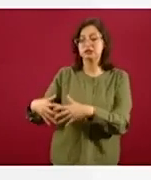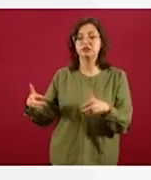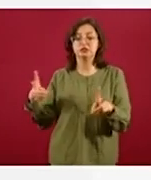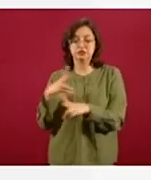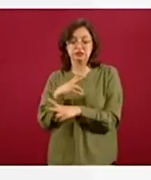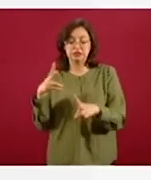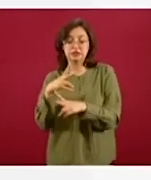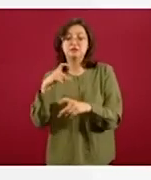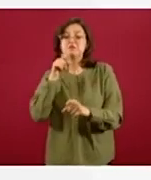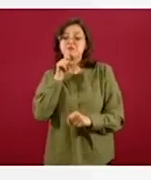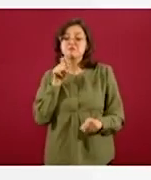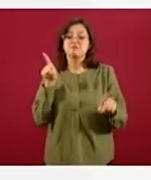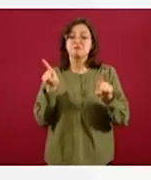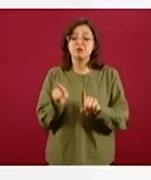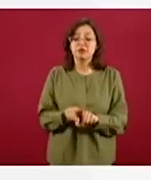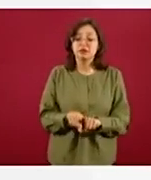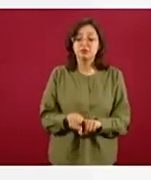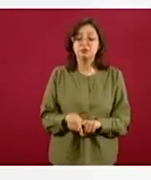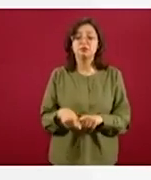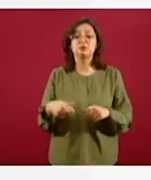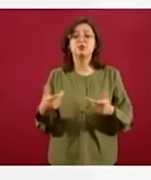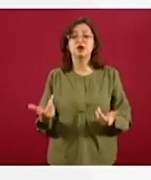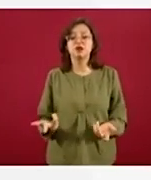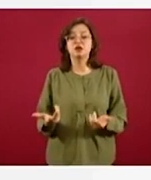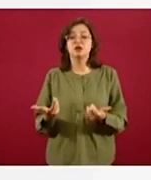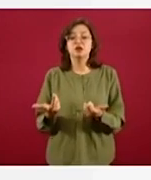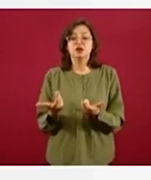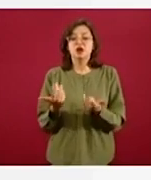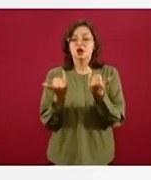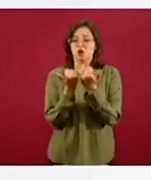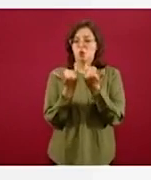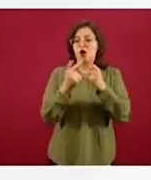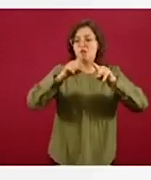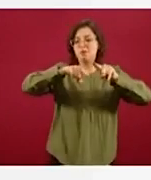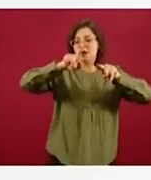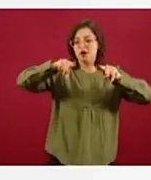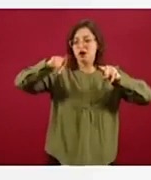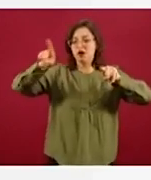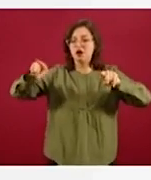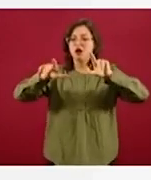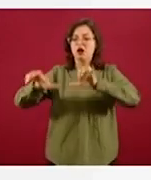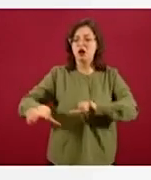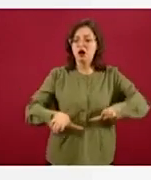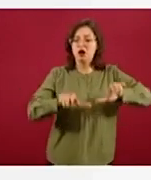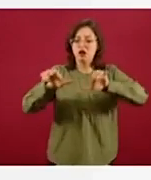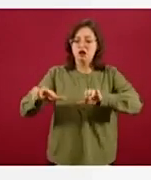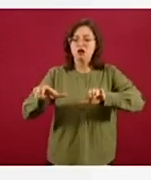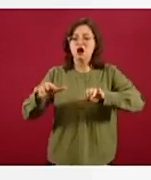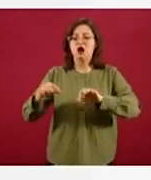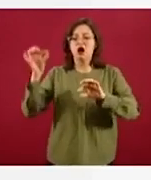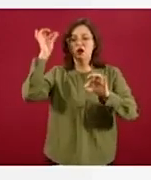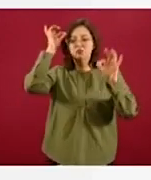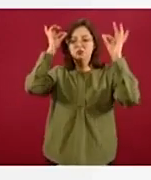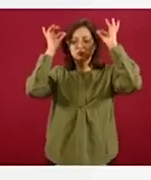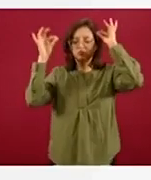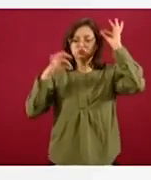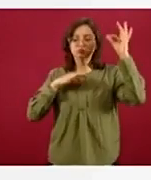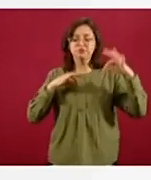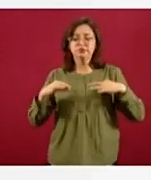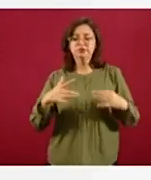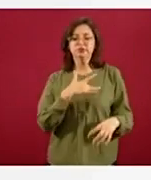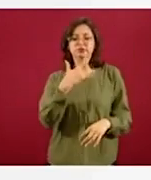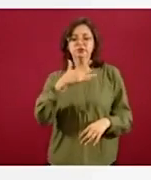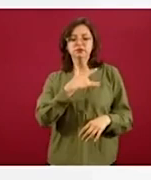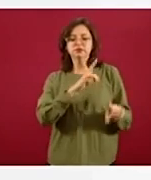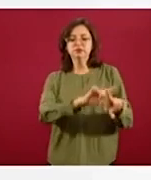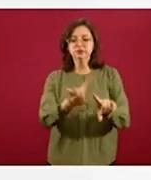y su utilidad, la cantidad de sus monitores y la integridad de sus módulos y sensores, la